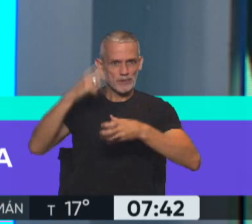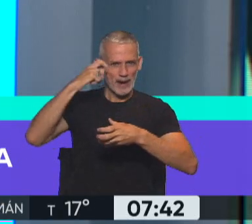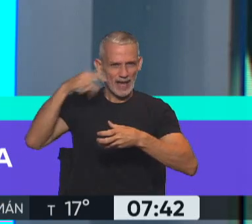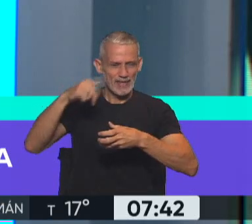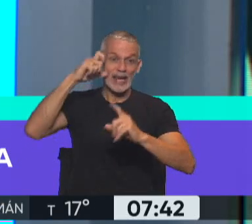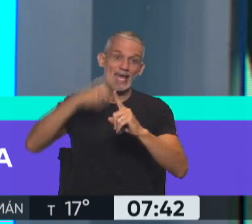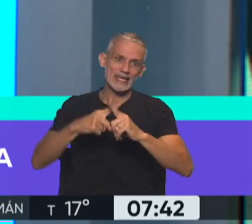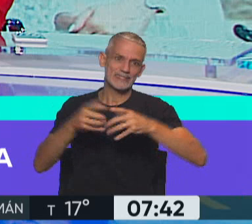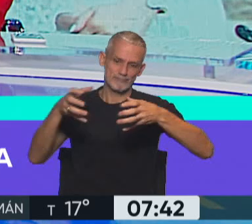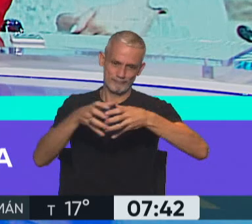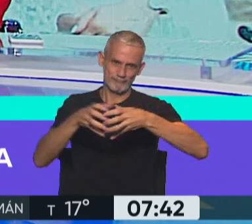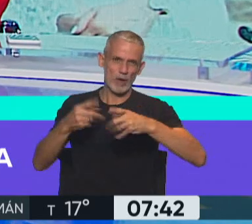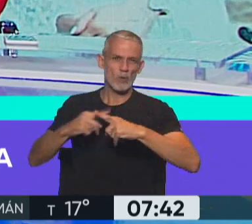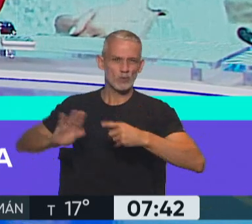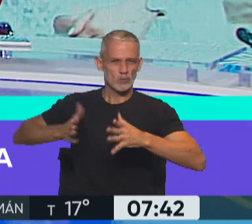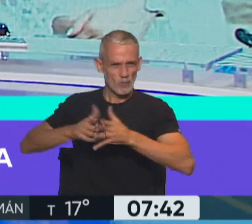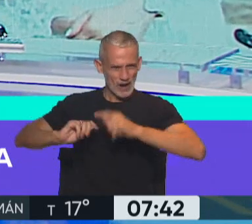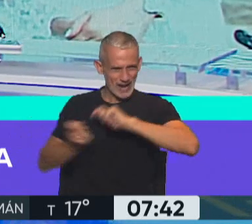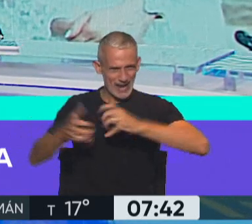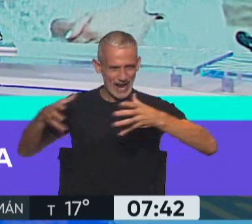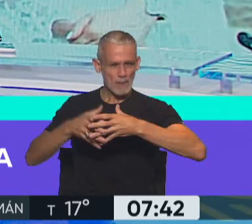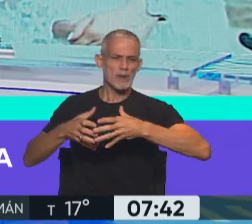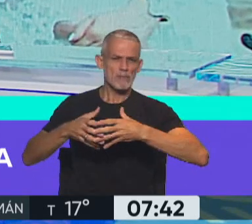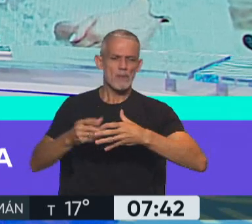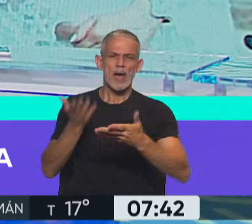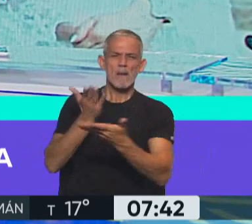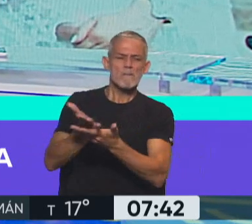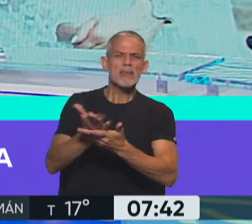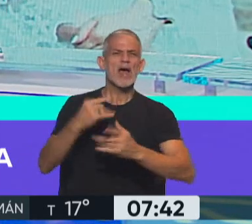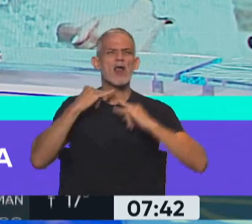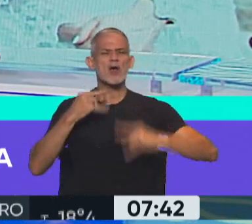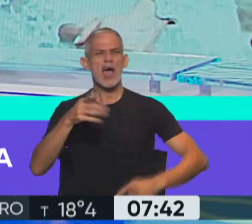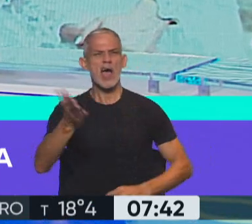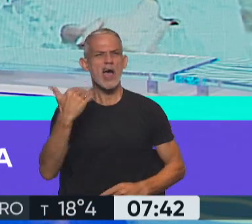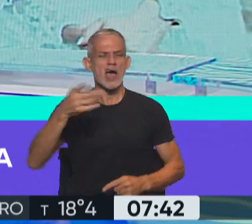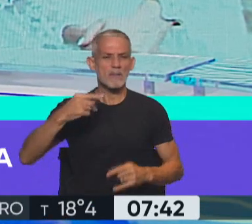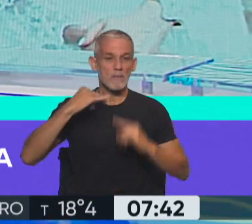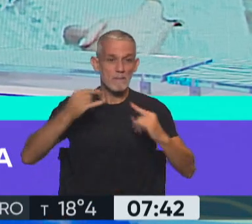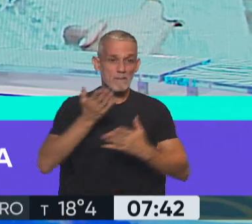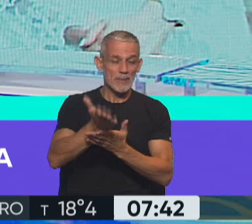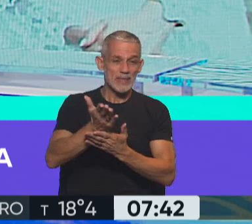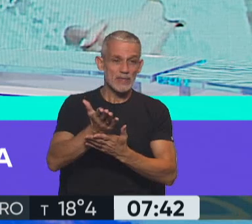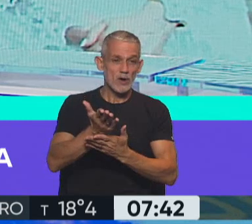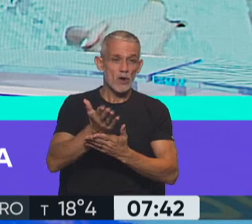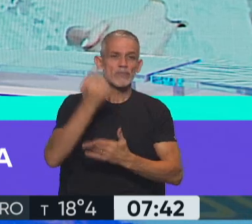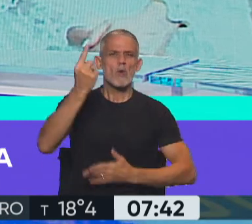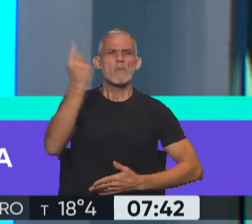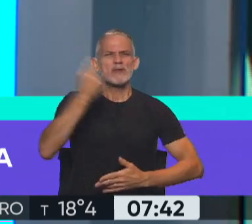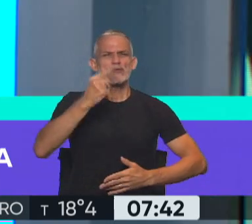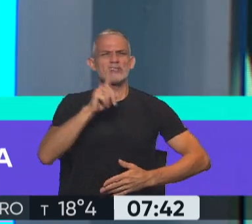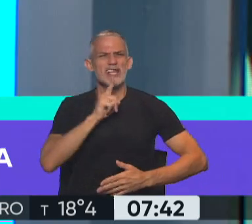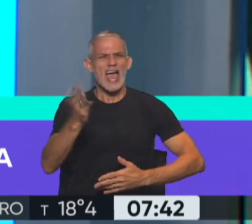ex titular del interbloque Juntos por el Cambio, pidiéndole a los gritos que que solicitara un minuto